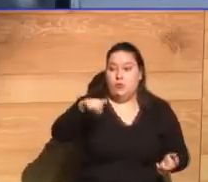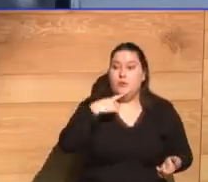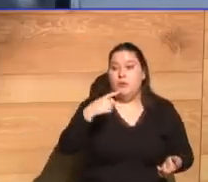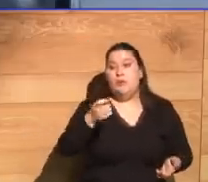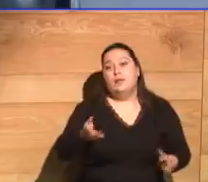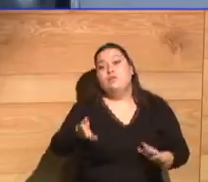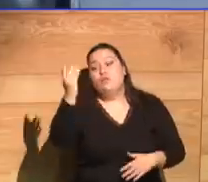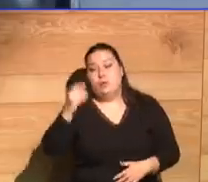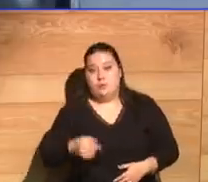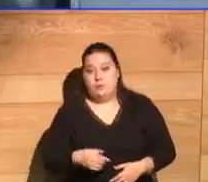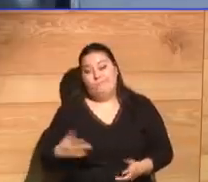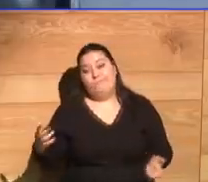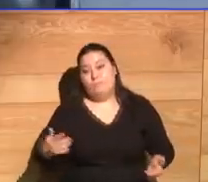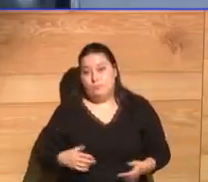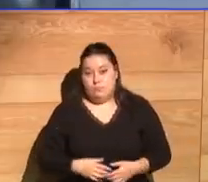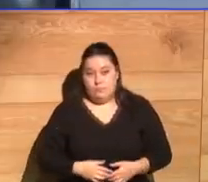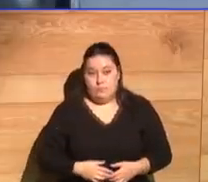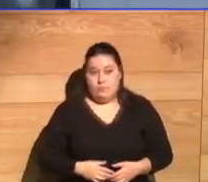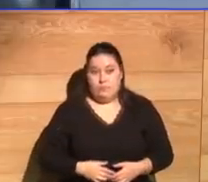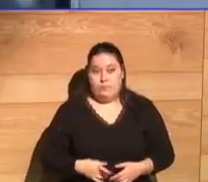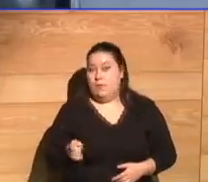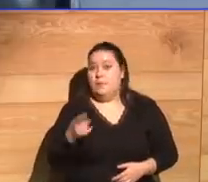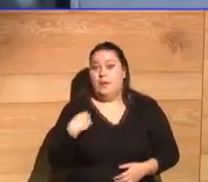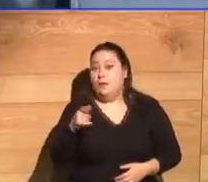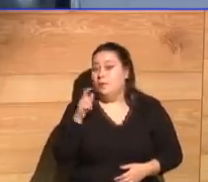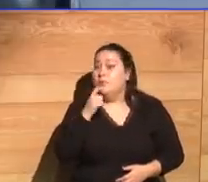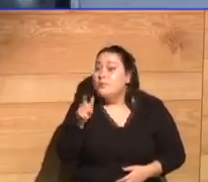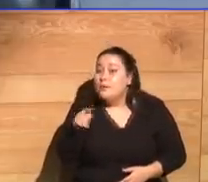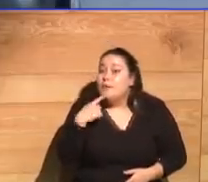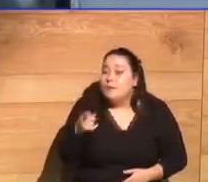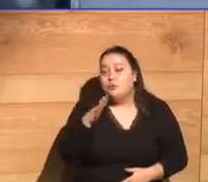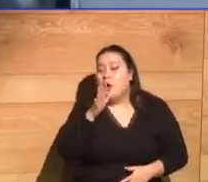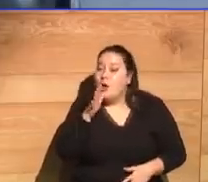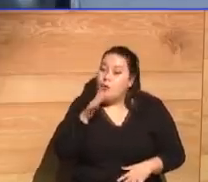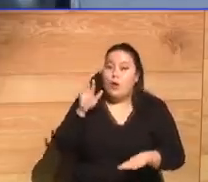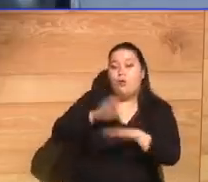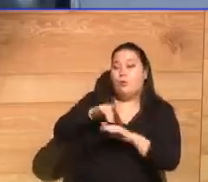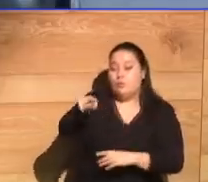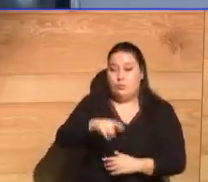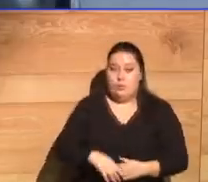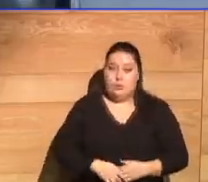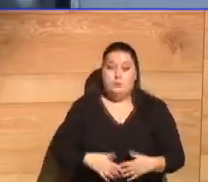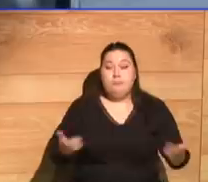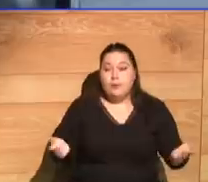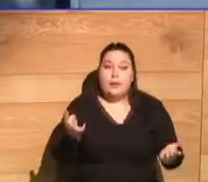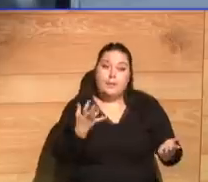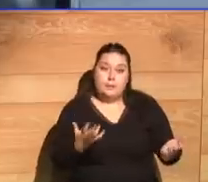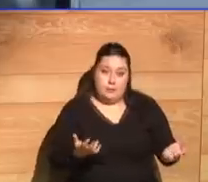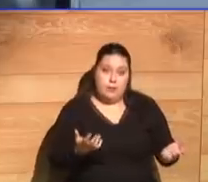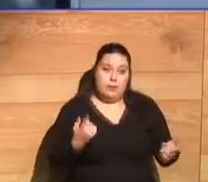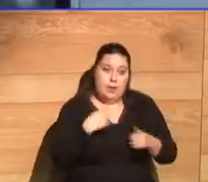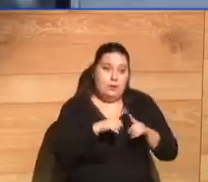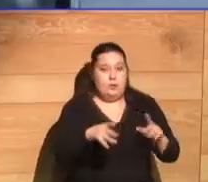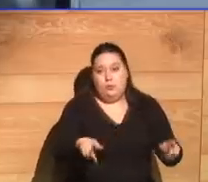cuando en realidad lo que dijeron es, mira, nos acogemos al tecnicismo de lo que acabas de decir y a partir de ahora es culpa tuya. Y al final lo que sucede simplemente es que las cosas